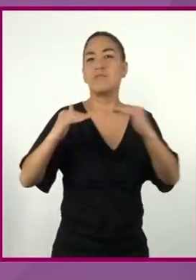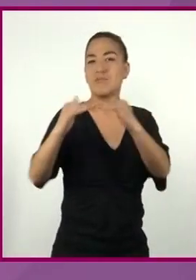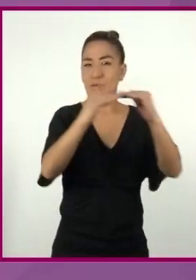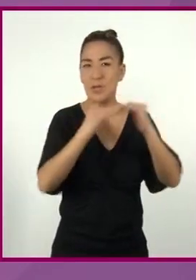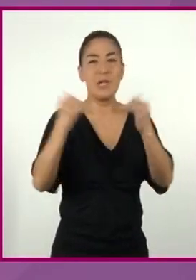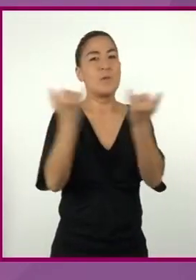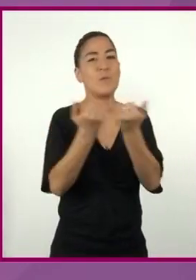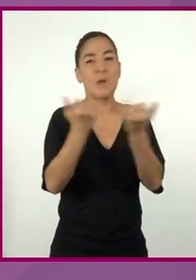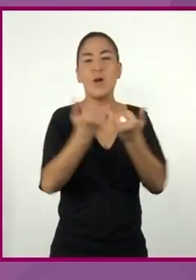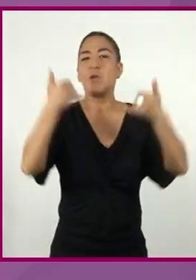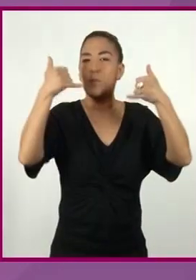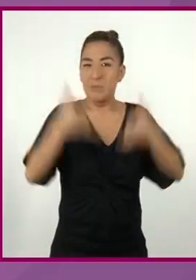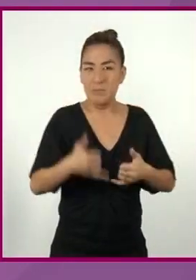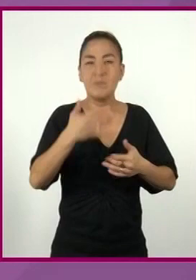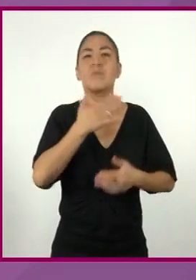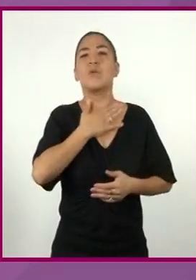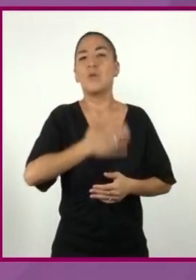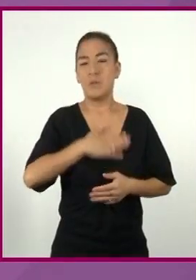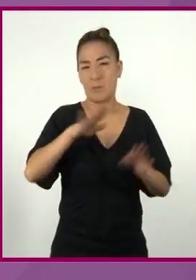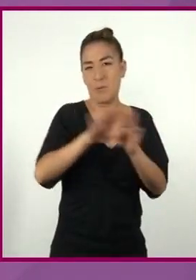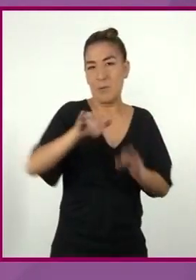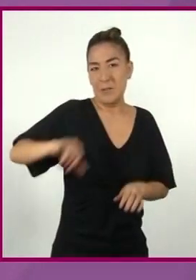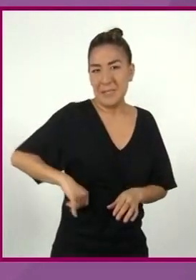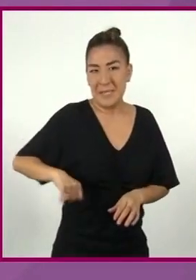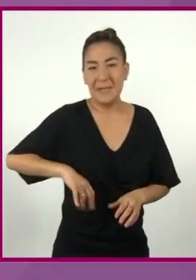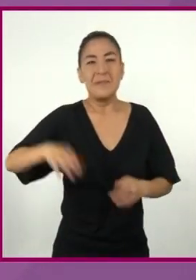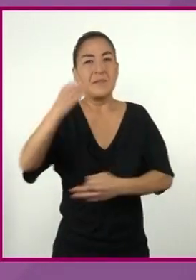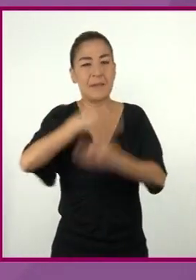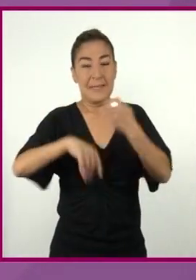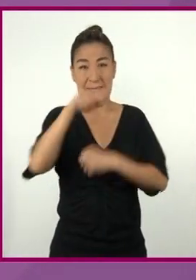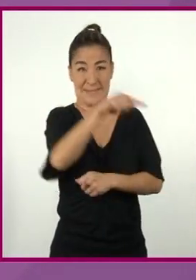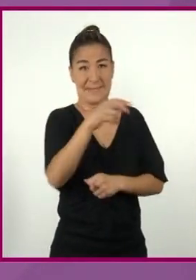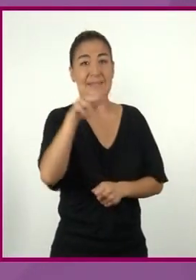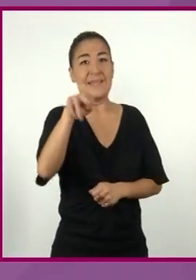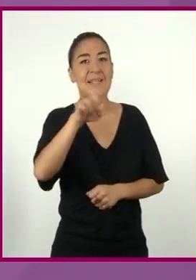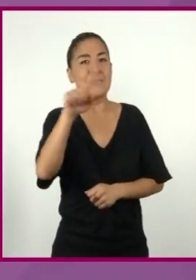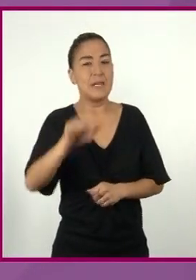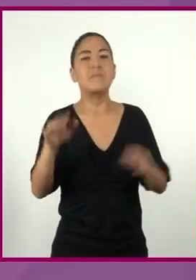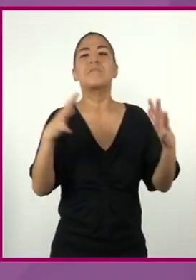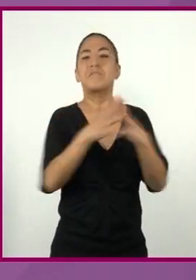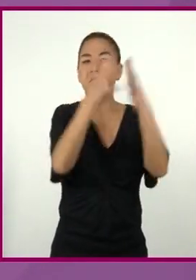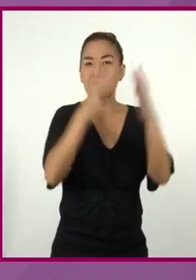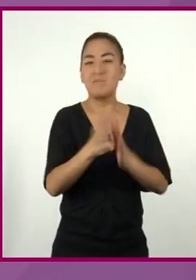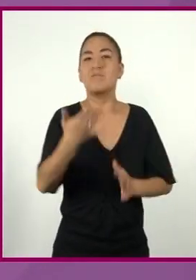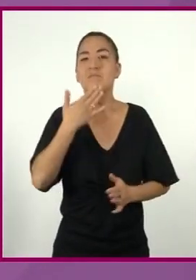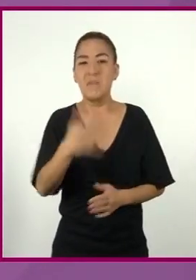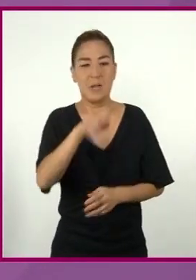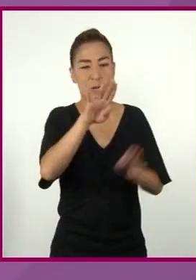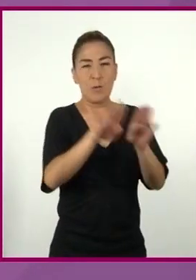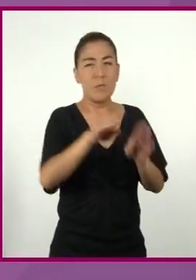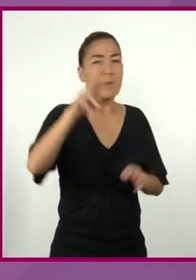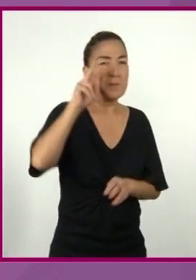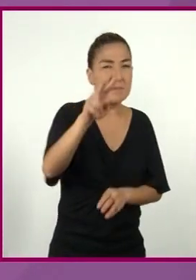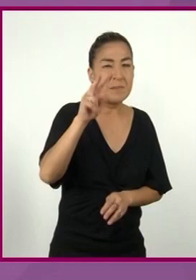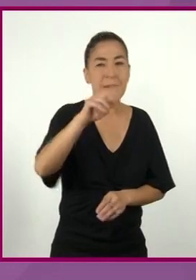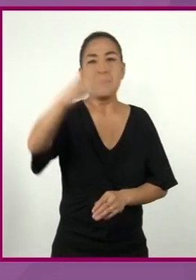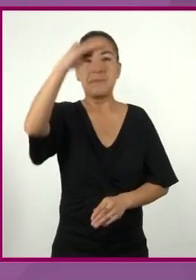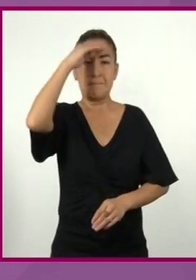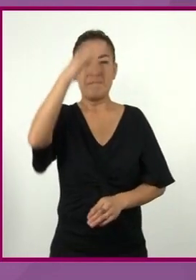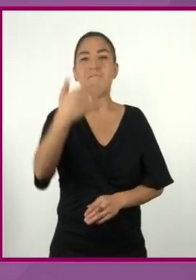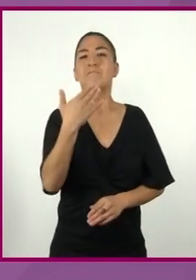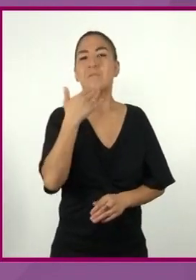fuerza o los intereses personales. Nezahualcóyotl era un guerrero inteligente, gobernante justo, ingeniero capaz, pero también un